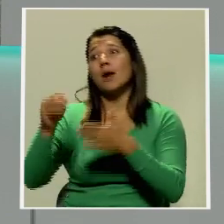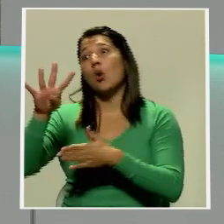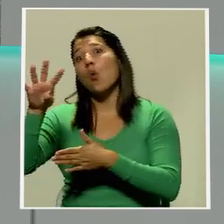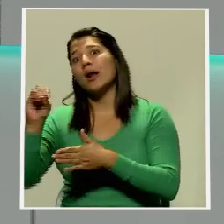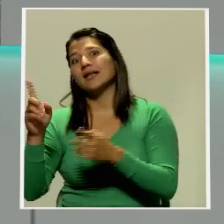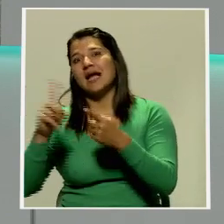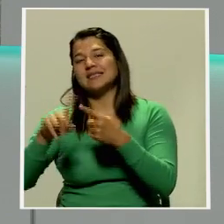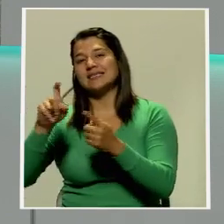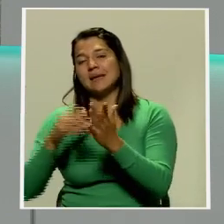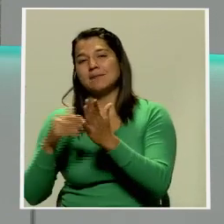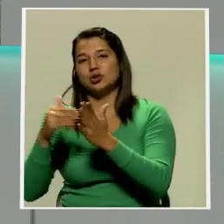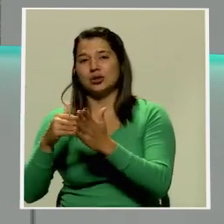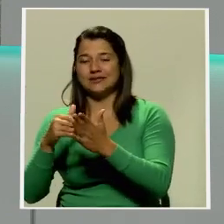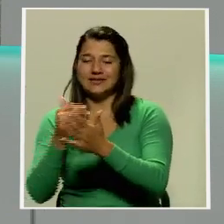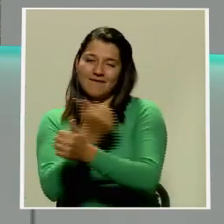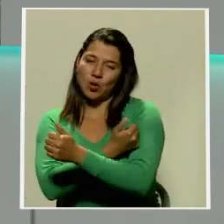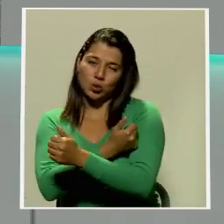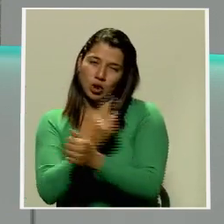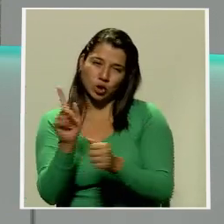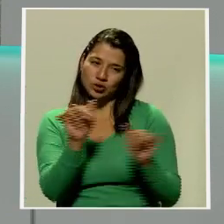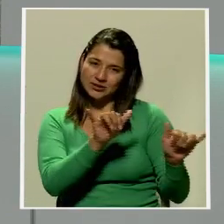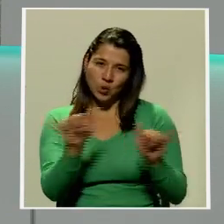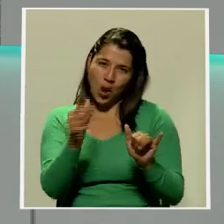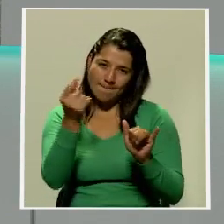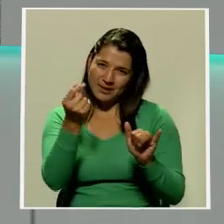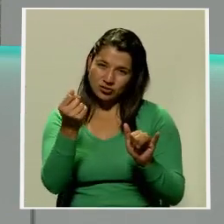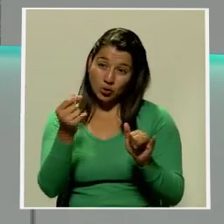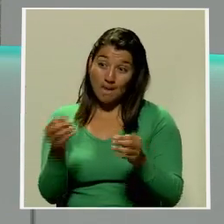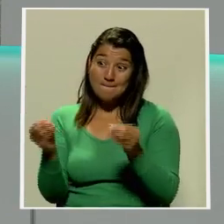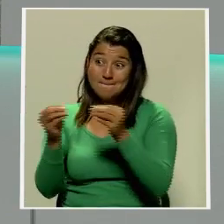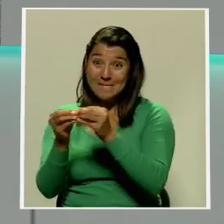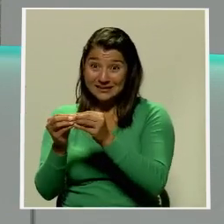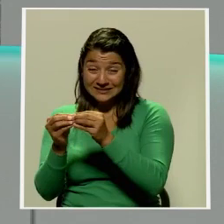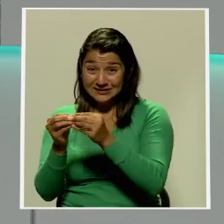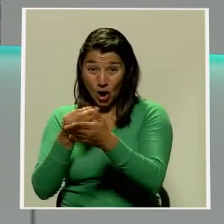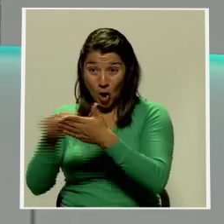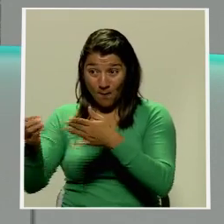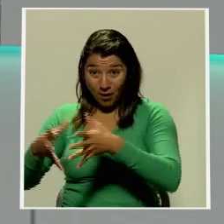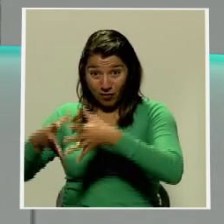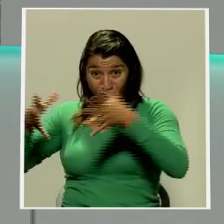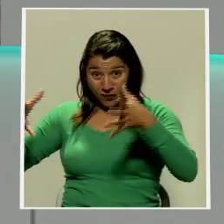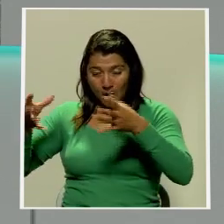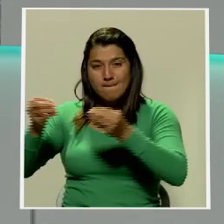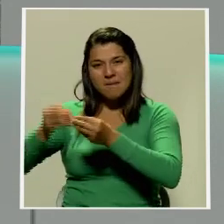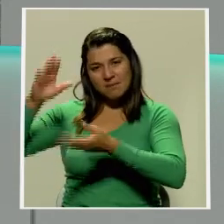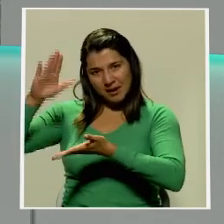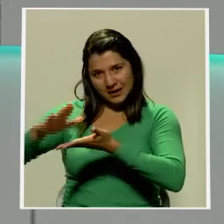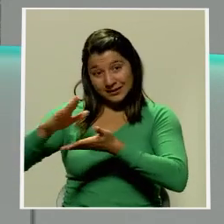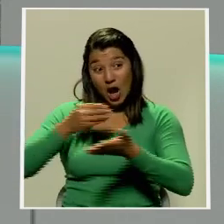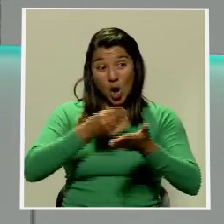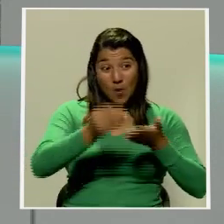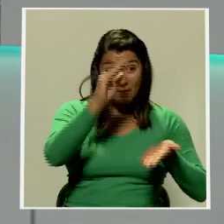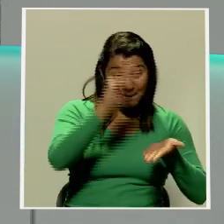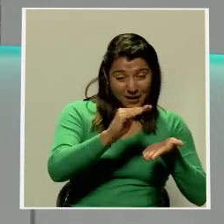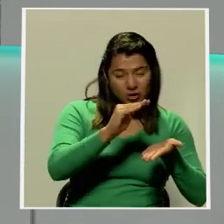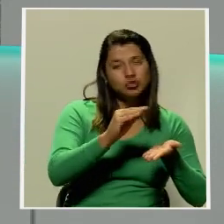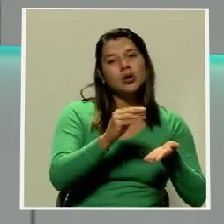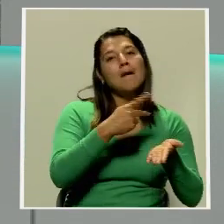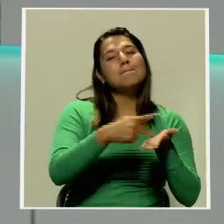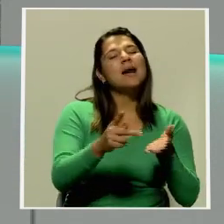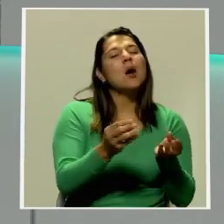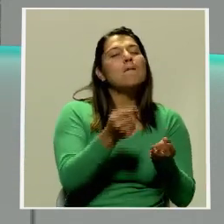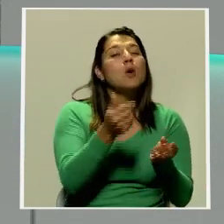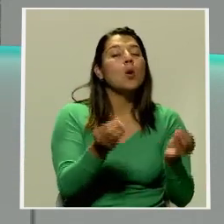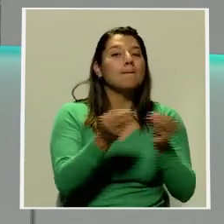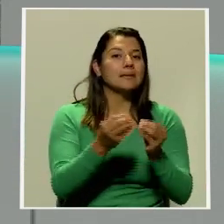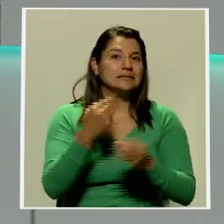vacunas. Los 3 millones de dosis que compró Costa Rica a Pfizer serían suficientes para vacunar